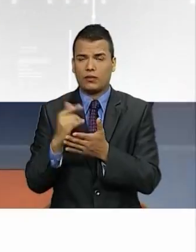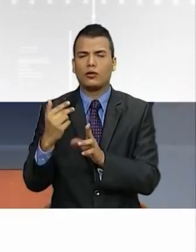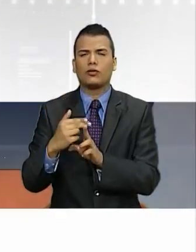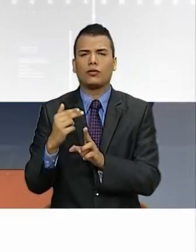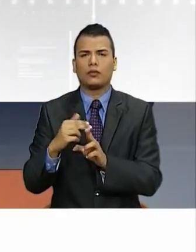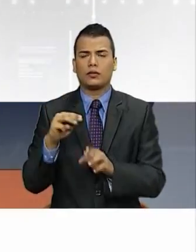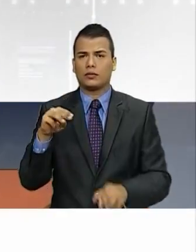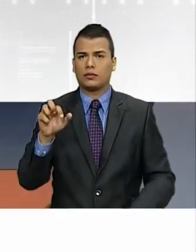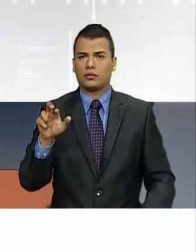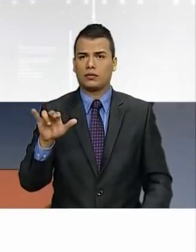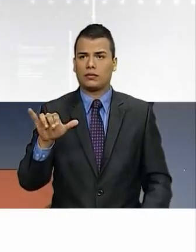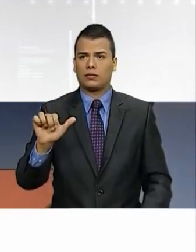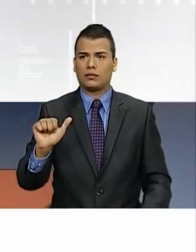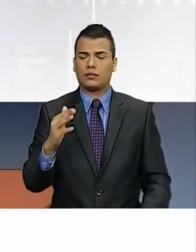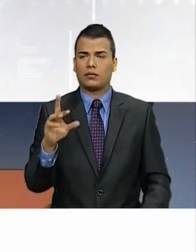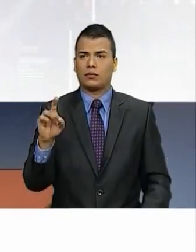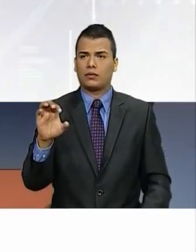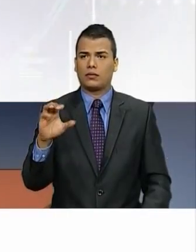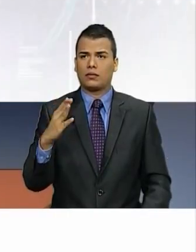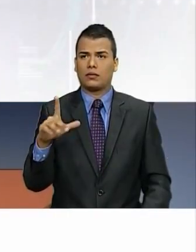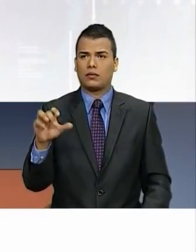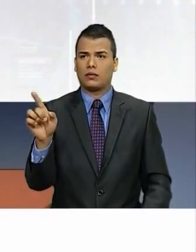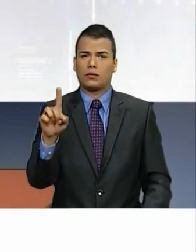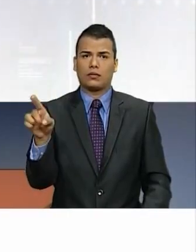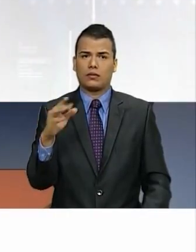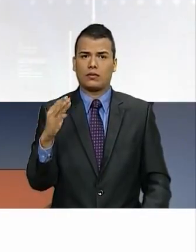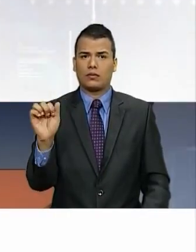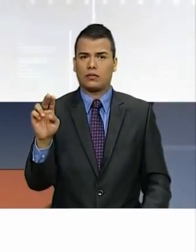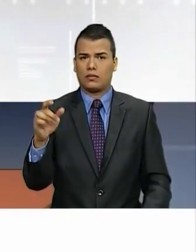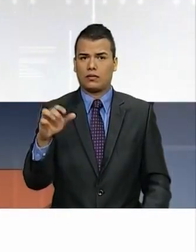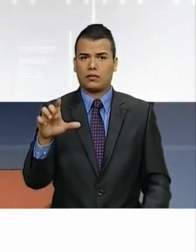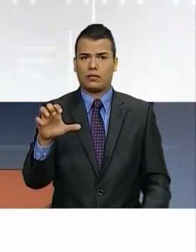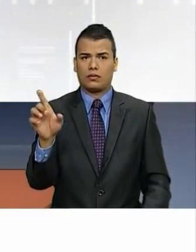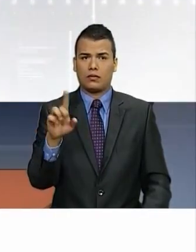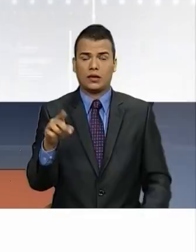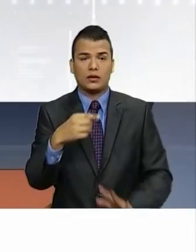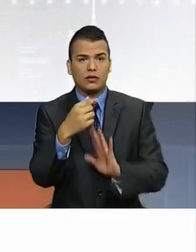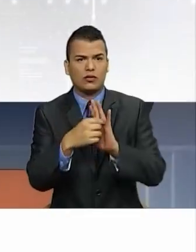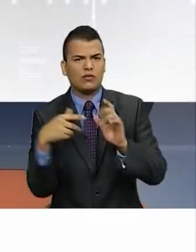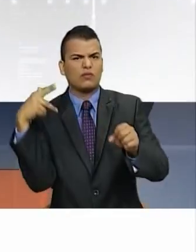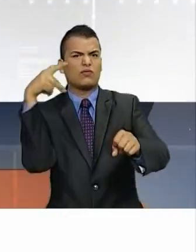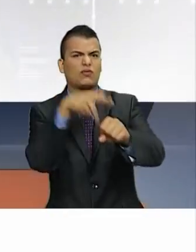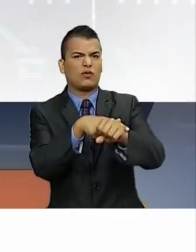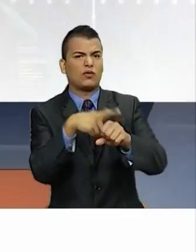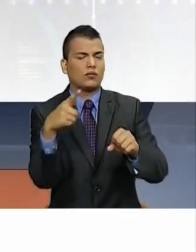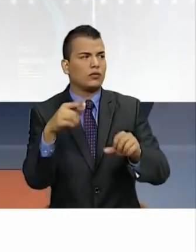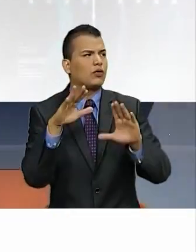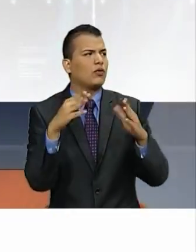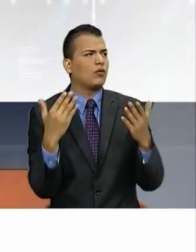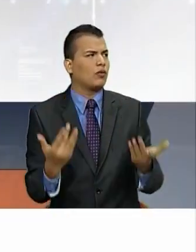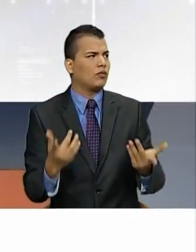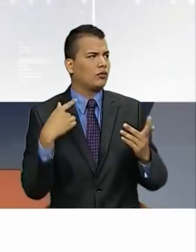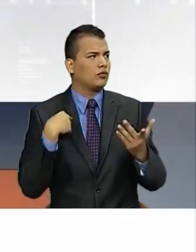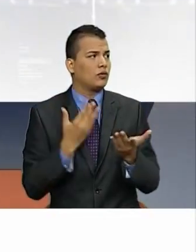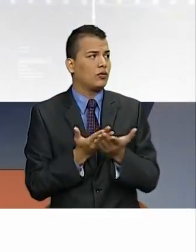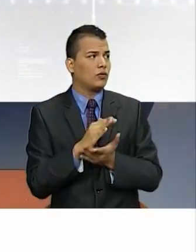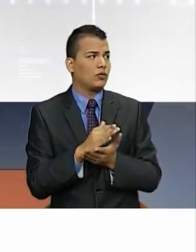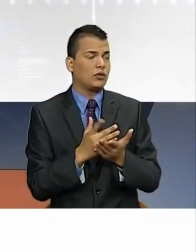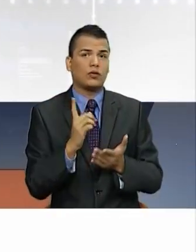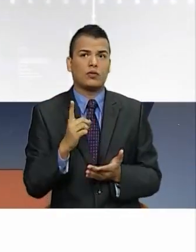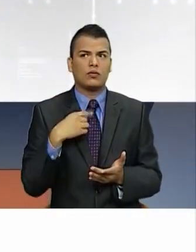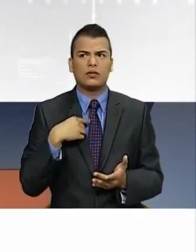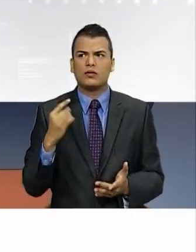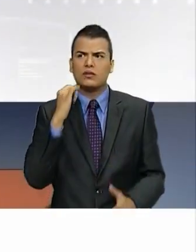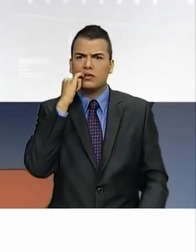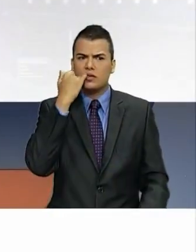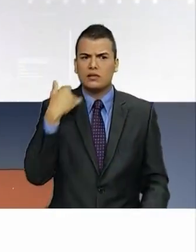identificada como María de Los Ángeles Muñoz, de 24 años. Su pareja la agredió con un arma blanca, según la madre de la víctima, por celos.